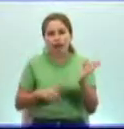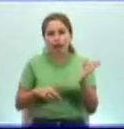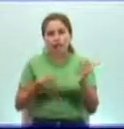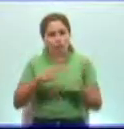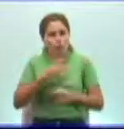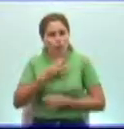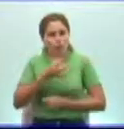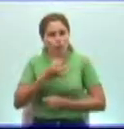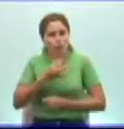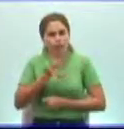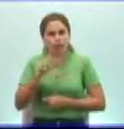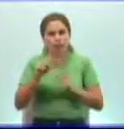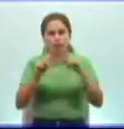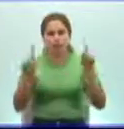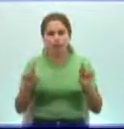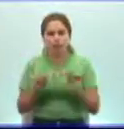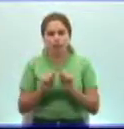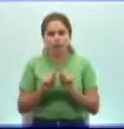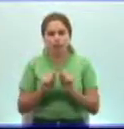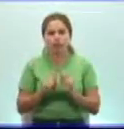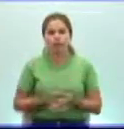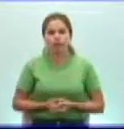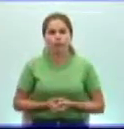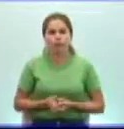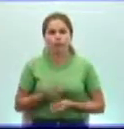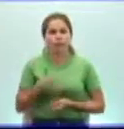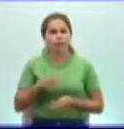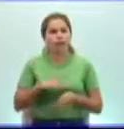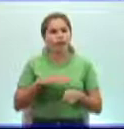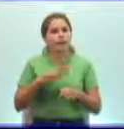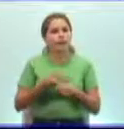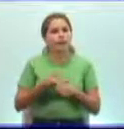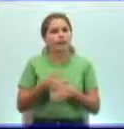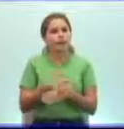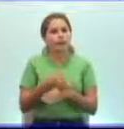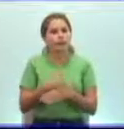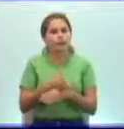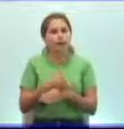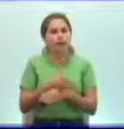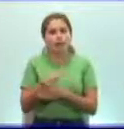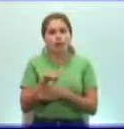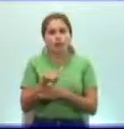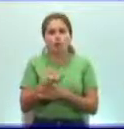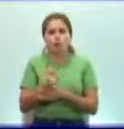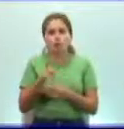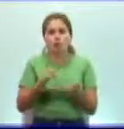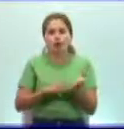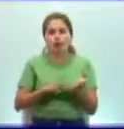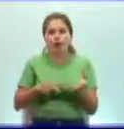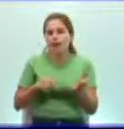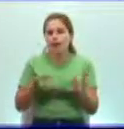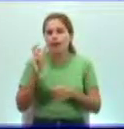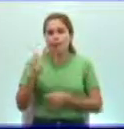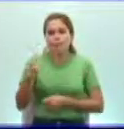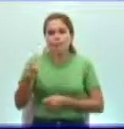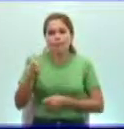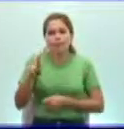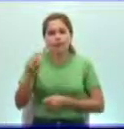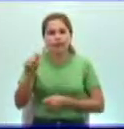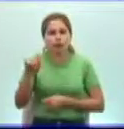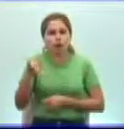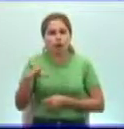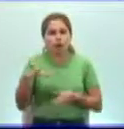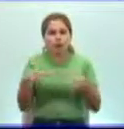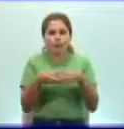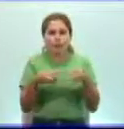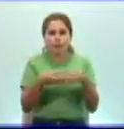ya en esta diapositiva, bueno, pues tendríamos que la intensidad de la corriente es igual a la carga de la partícula por la concentración, el área,